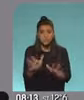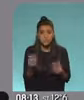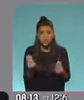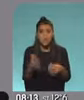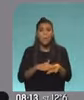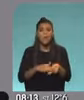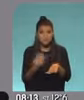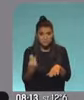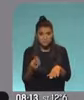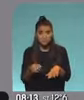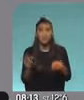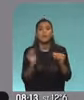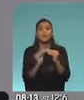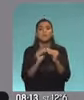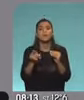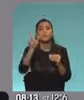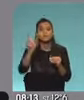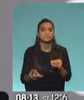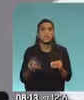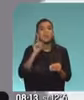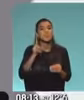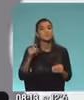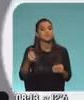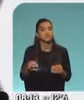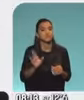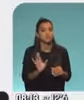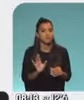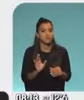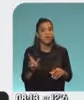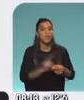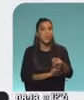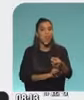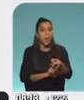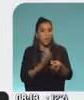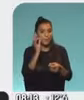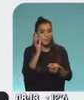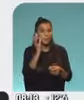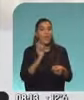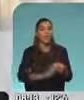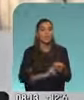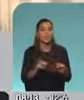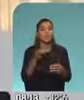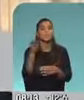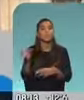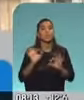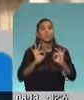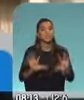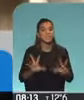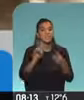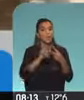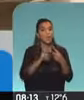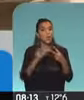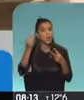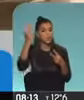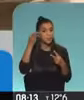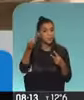nos basamos? En que la compañera era una compañera de riesgo. Una compañera diabética que había solicitado su licencia en dos